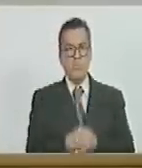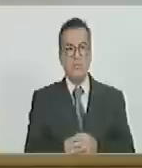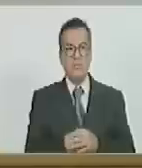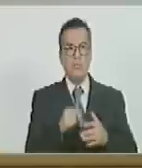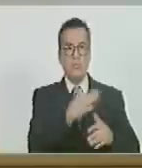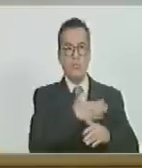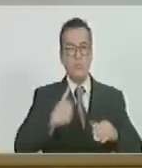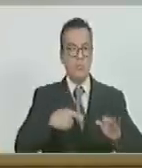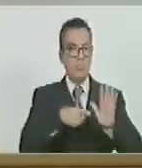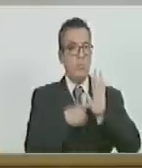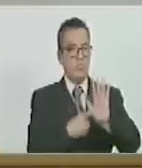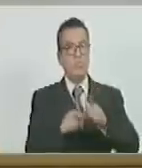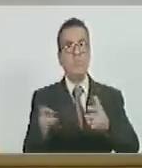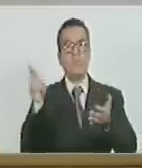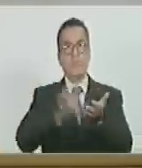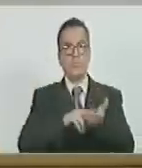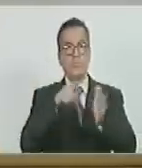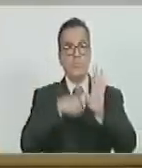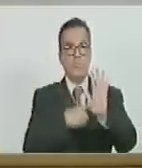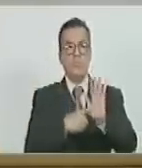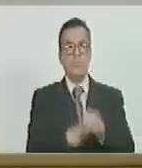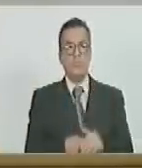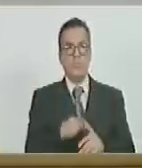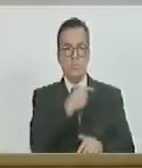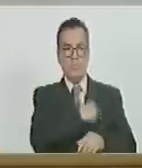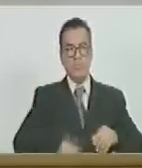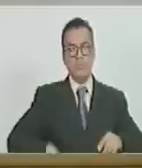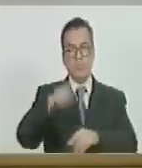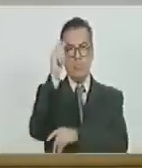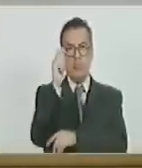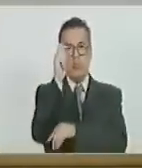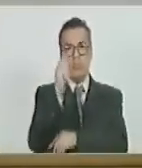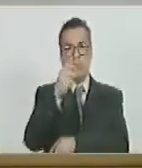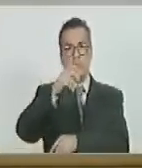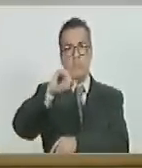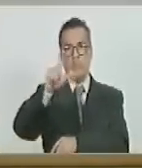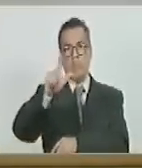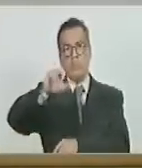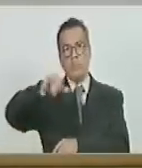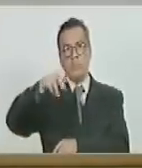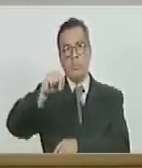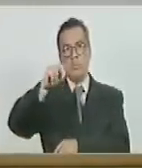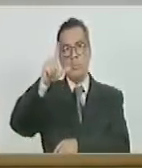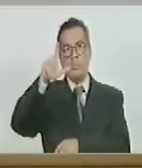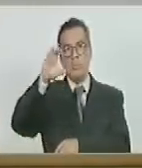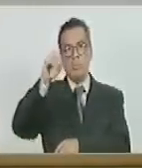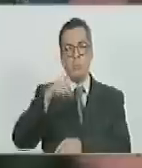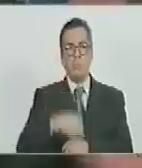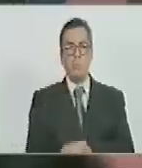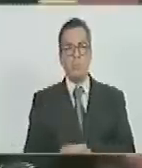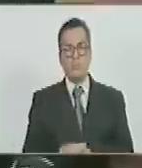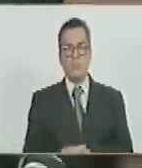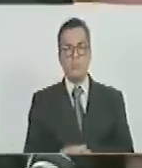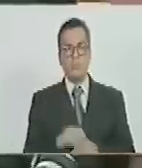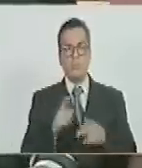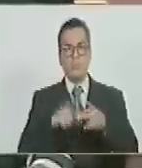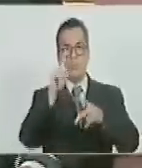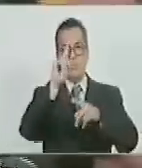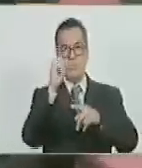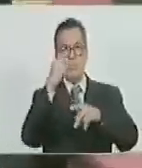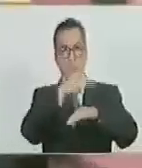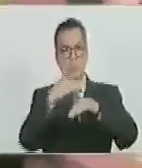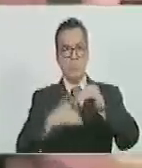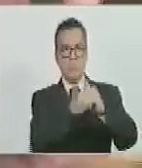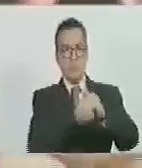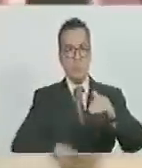quiero presentarlos nuevamente, quien la preside, el diputado Giuseppe Alessandrello, el primer